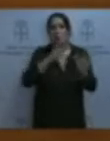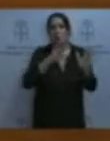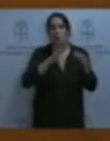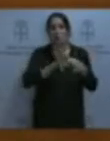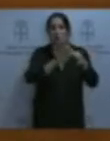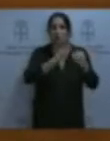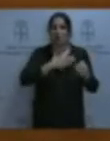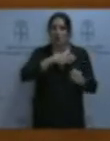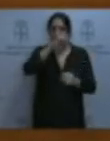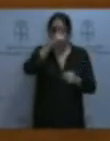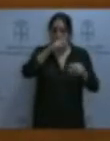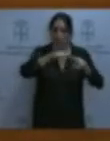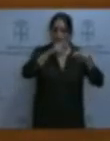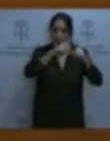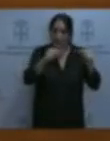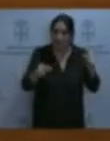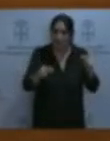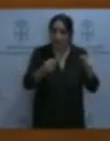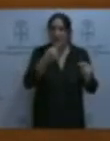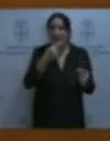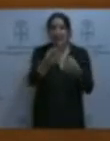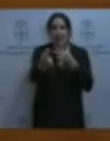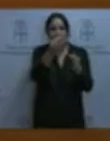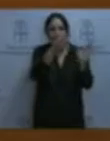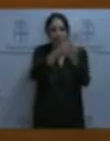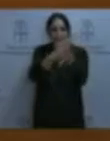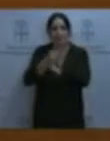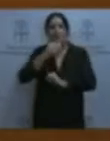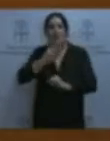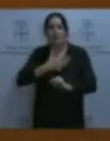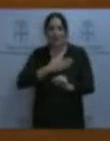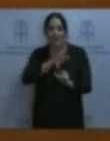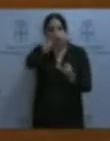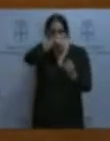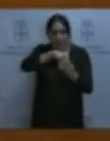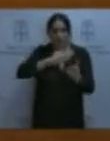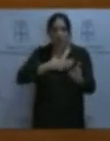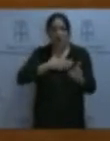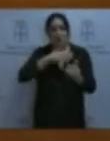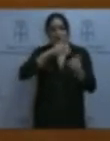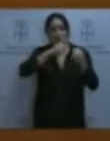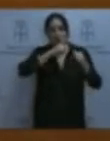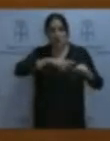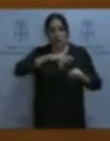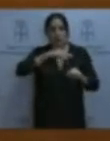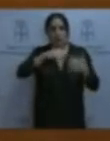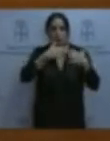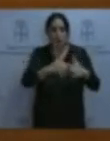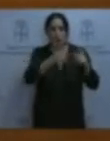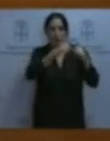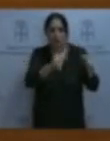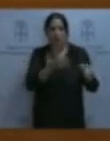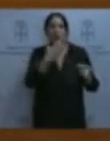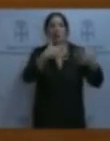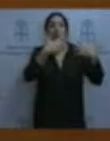del Principado de Asturias detalla de forma pormenorizada los bienes que integran el patrimonio histórico-industrial de Asturias, tales como